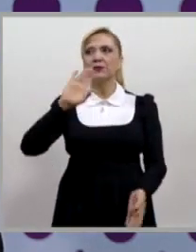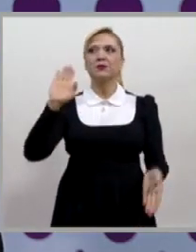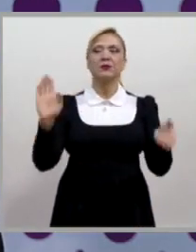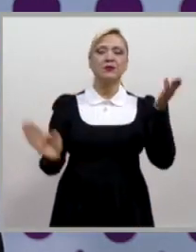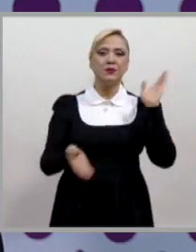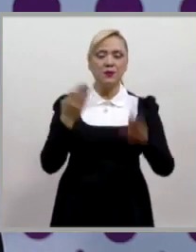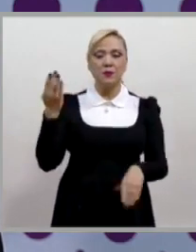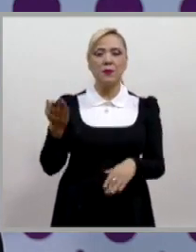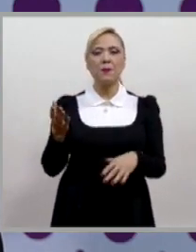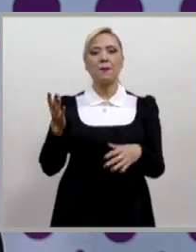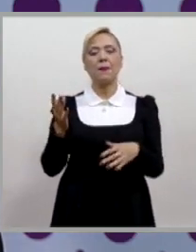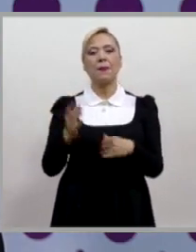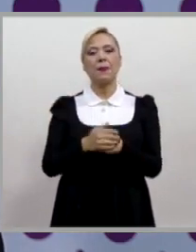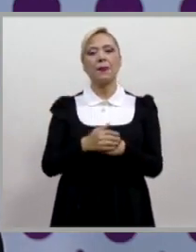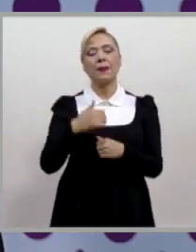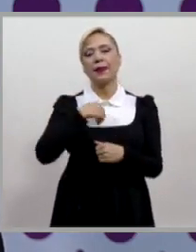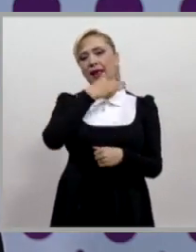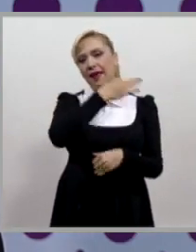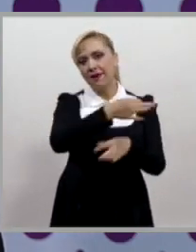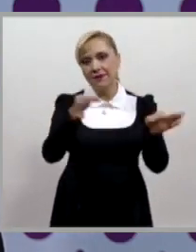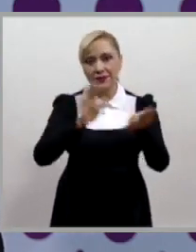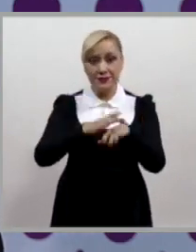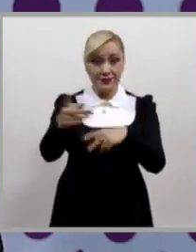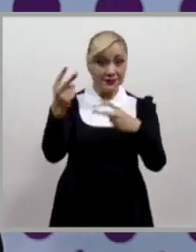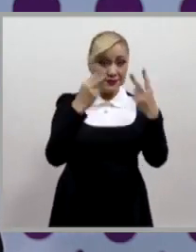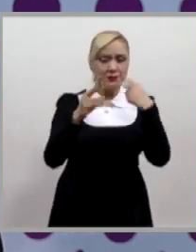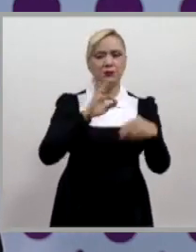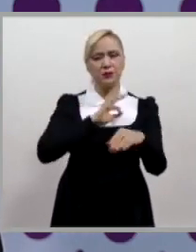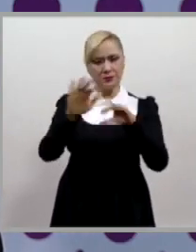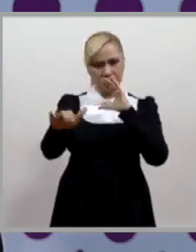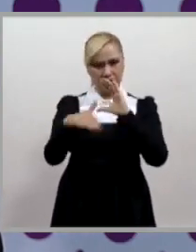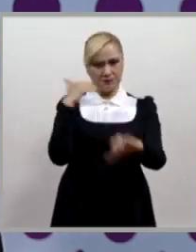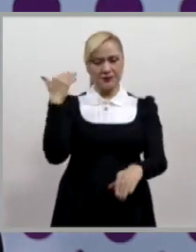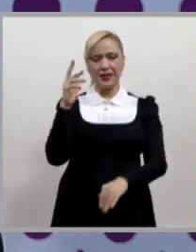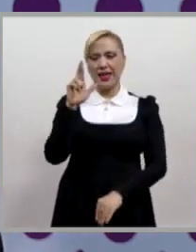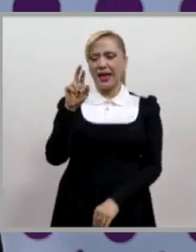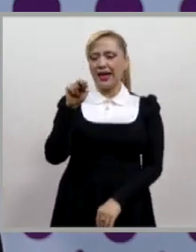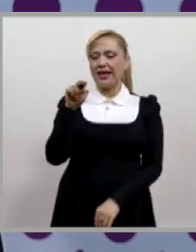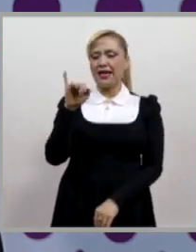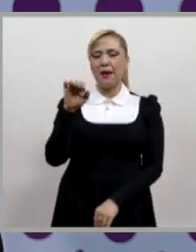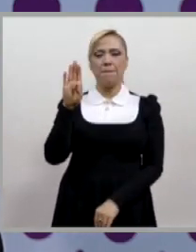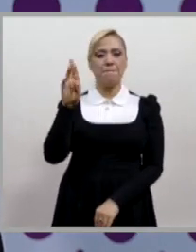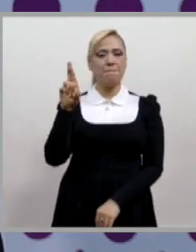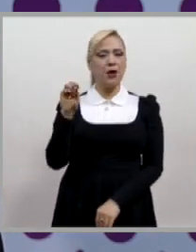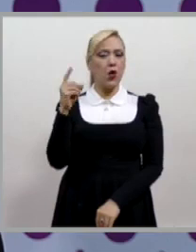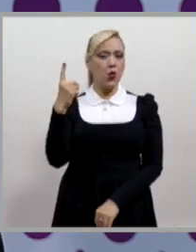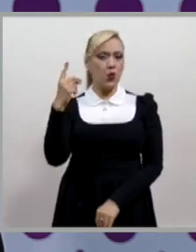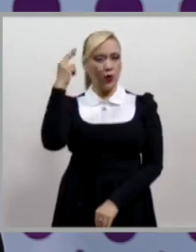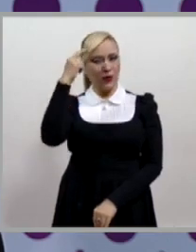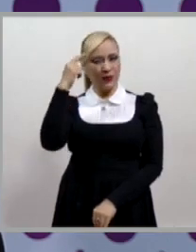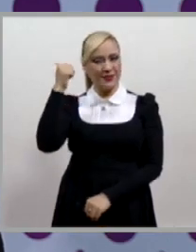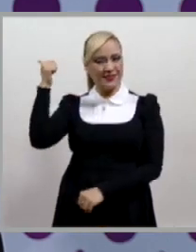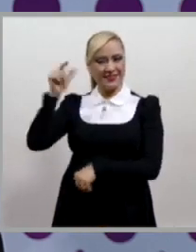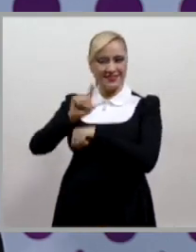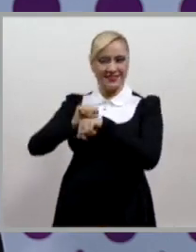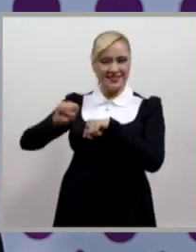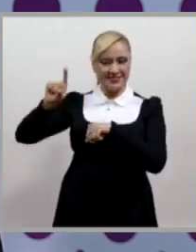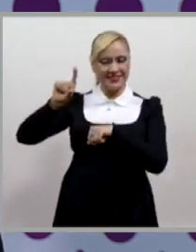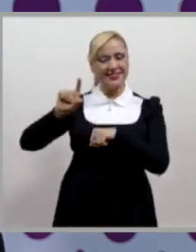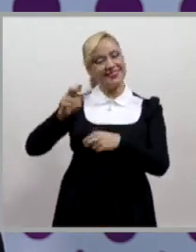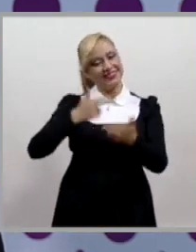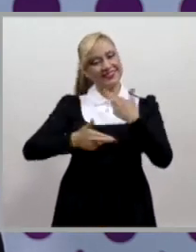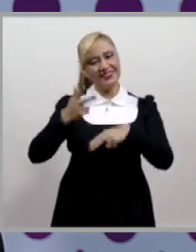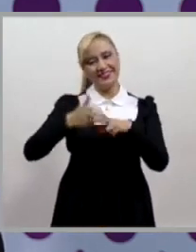mundo. Les recuerdo a quienes nos escuchan que nos pueden mandar sus comentarios a mi cuenta de Twitter rniembro1 o a la cuenta de Twitter de Justicia TV.